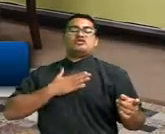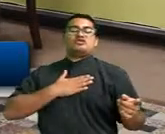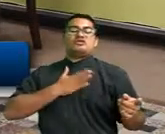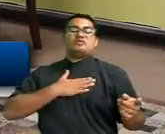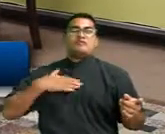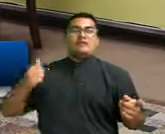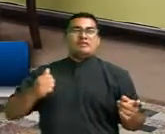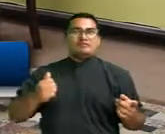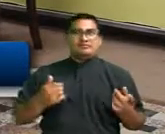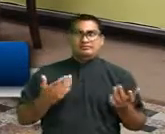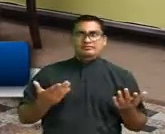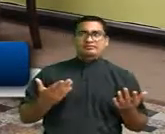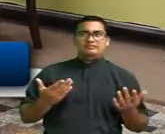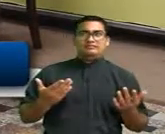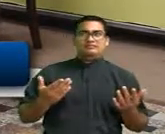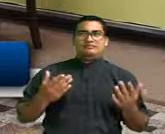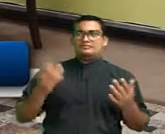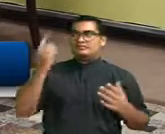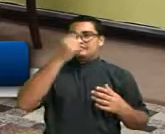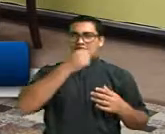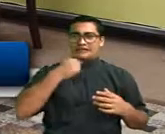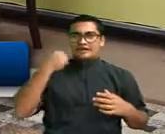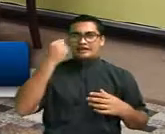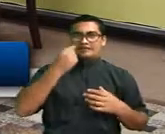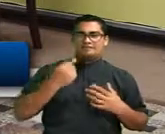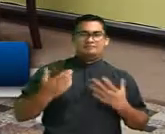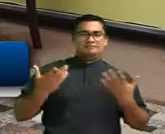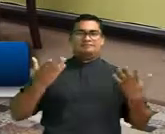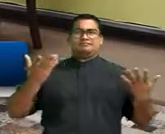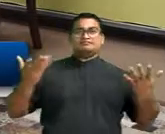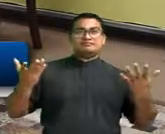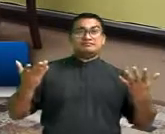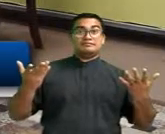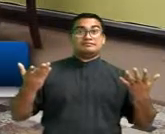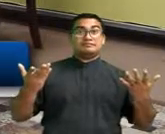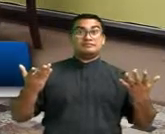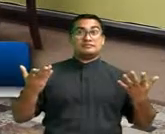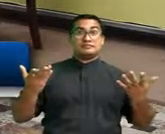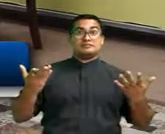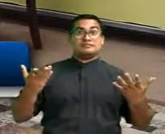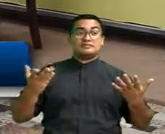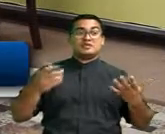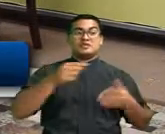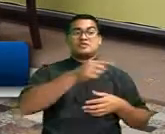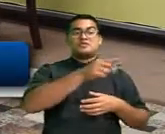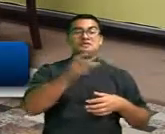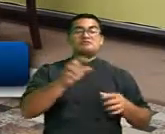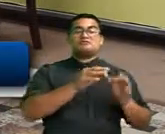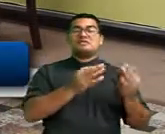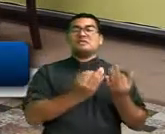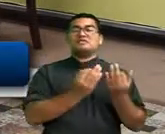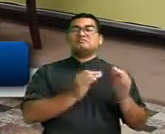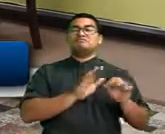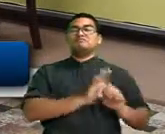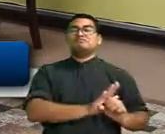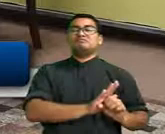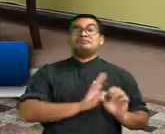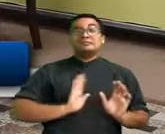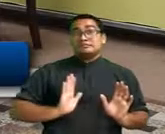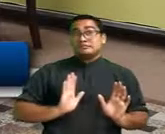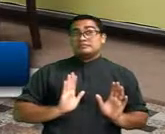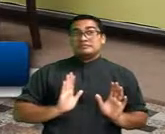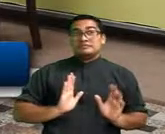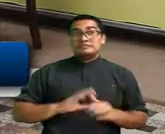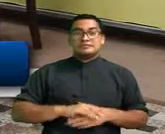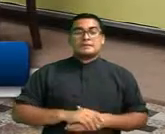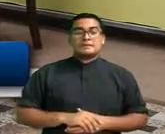físicas las ensalzan en comparación a los otros miembros de la familia. Claro que sí.